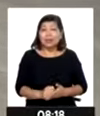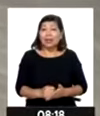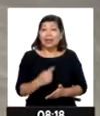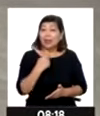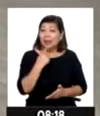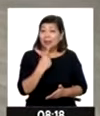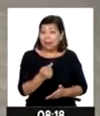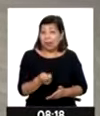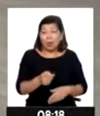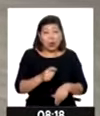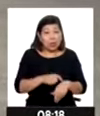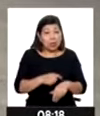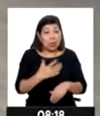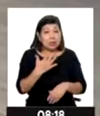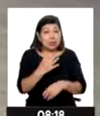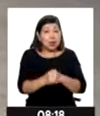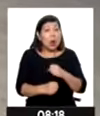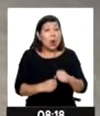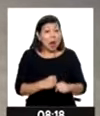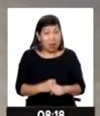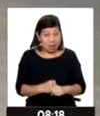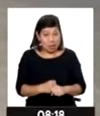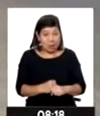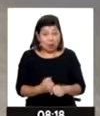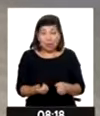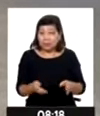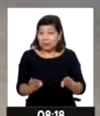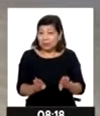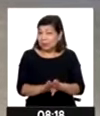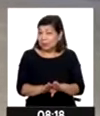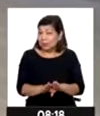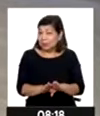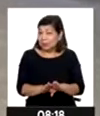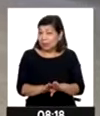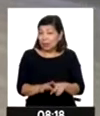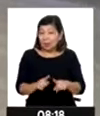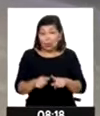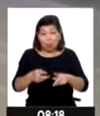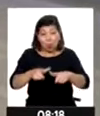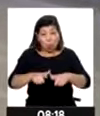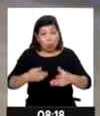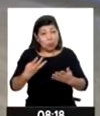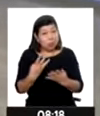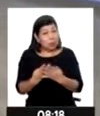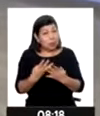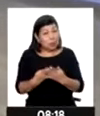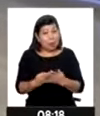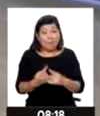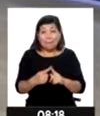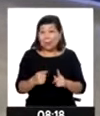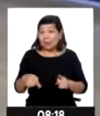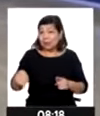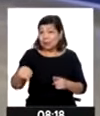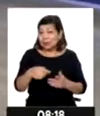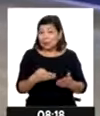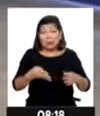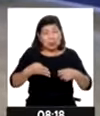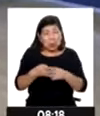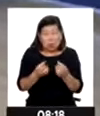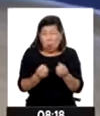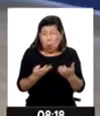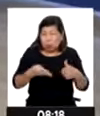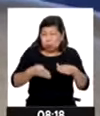dispuso y dio un plazo de 5 años para cerrar varios penales si no solucionábamos el